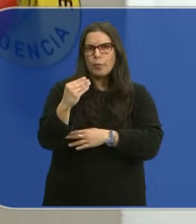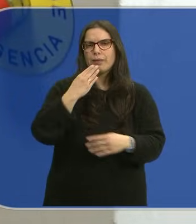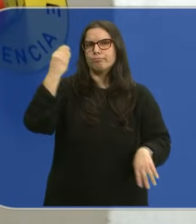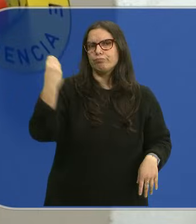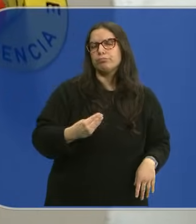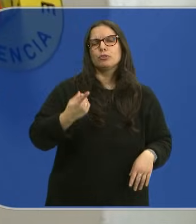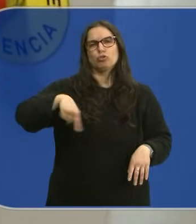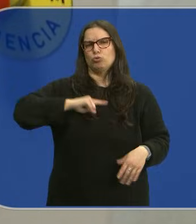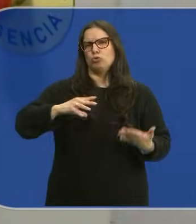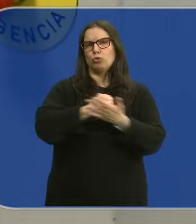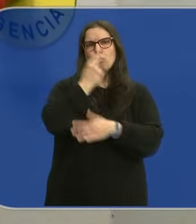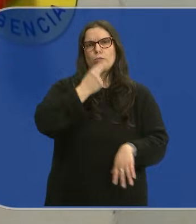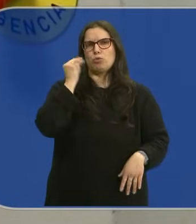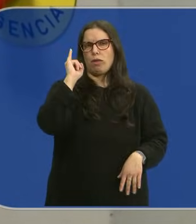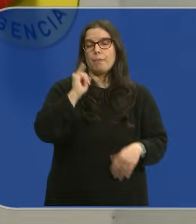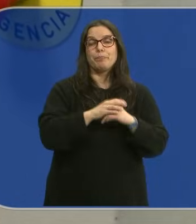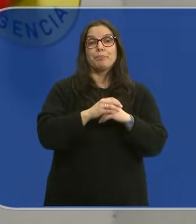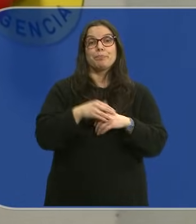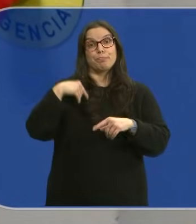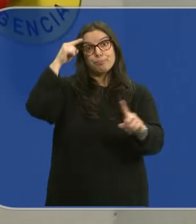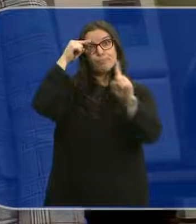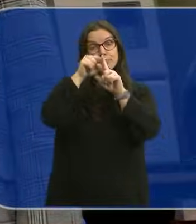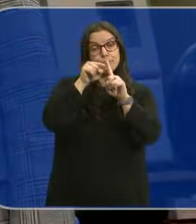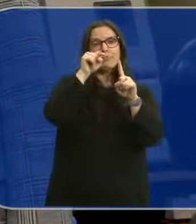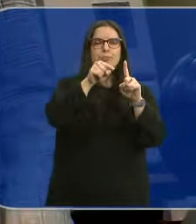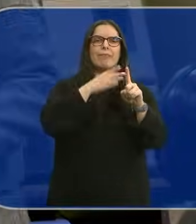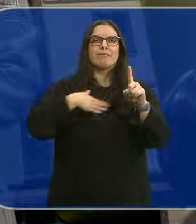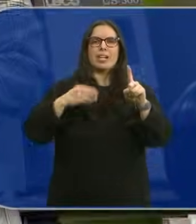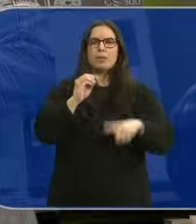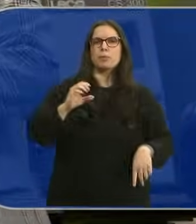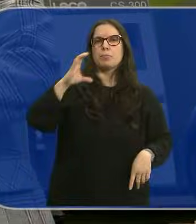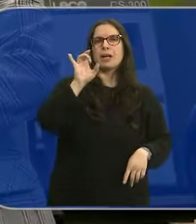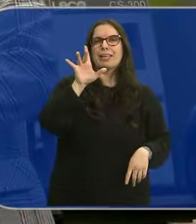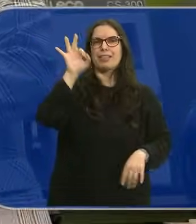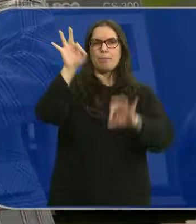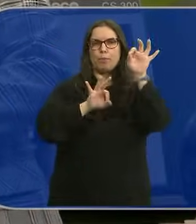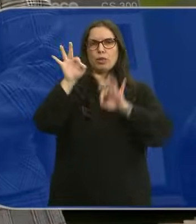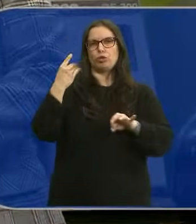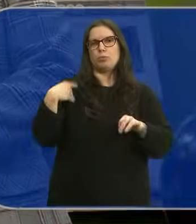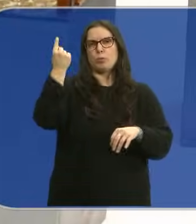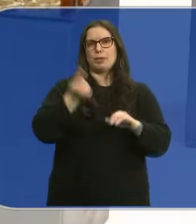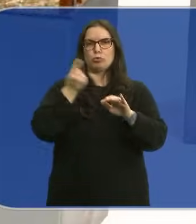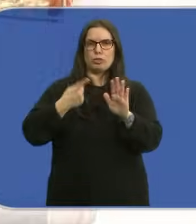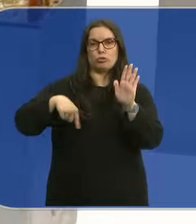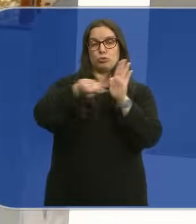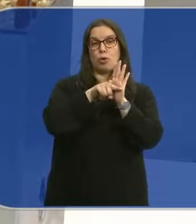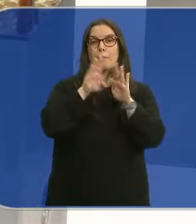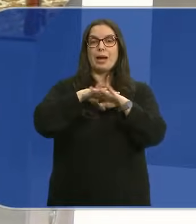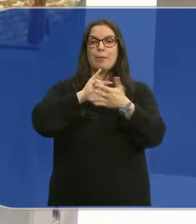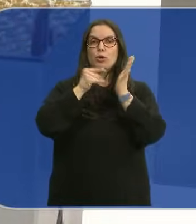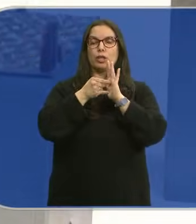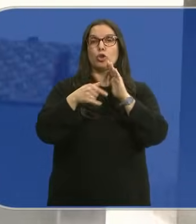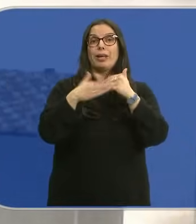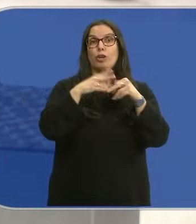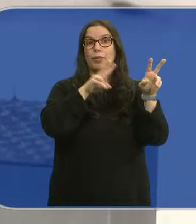todos comprometidos e implicados. Y en ese horizonte tenía previsto aumentar un 15% la partida a proyectos de innovación y